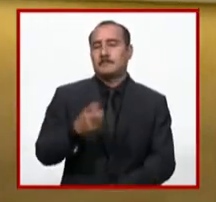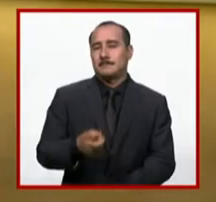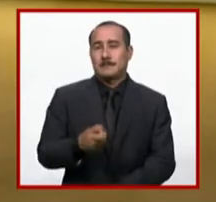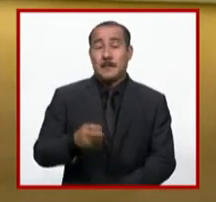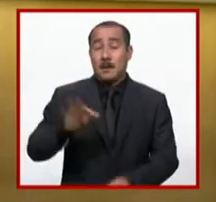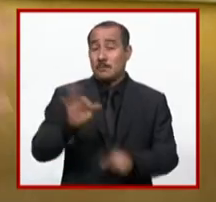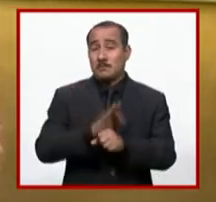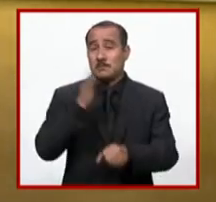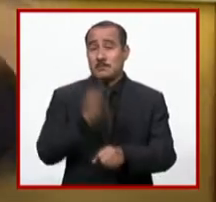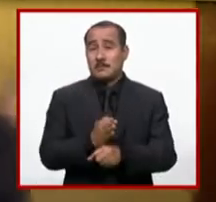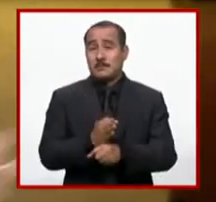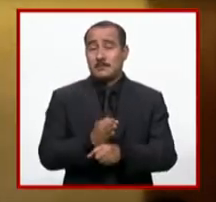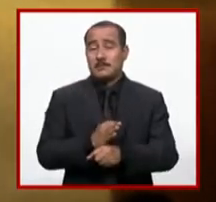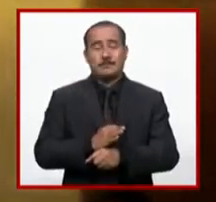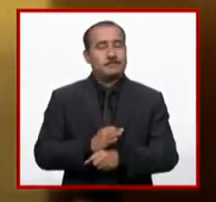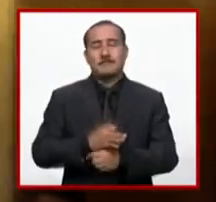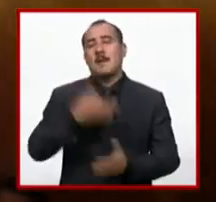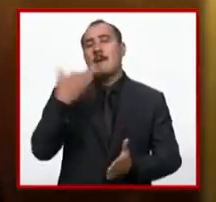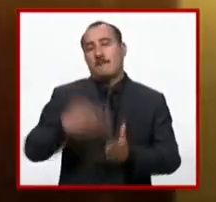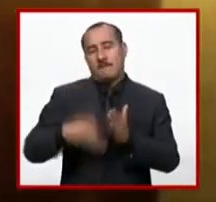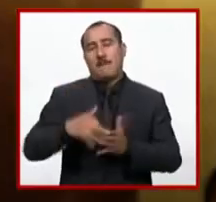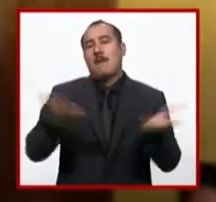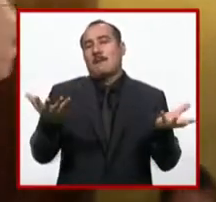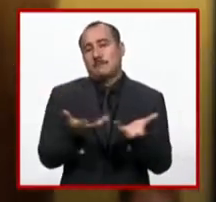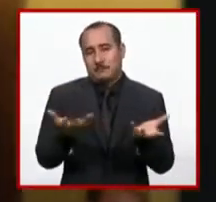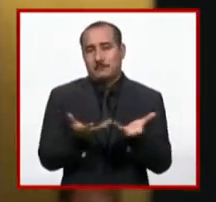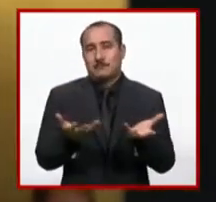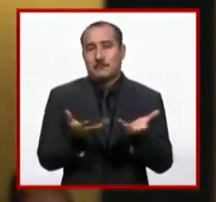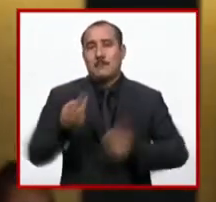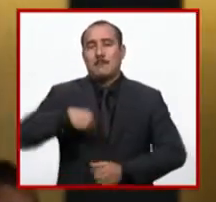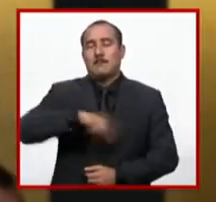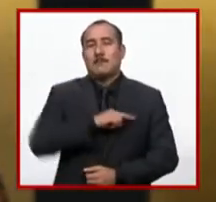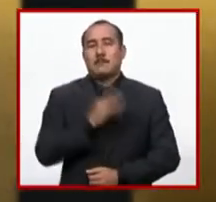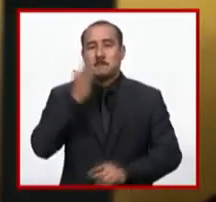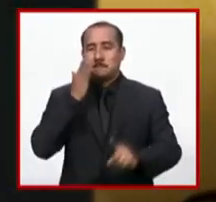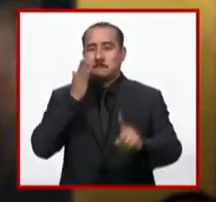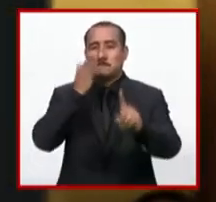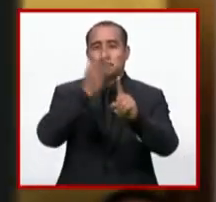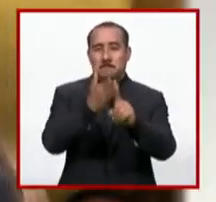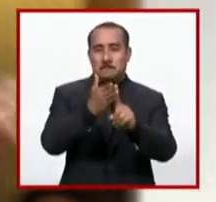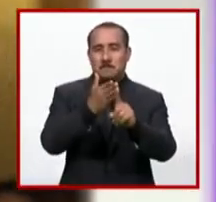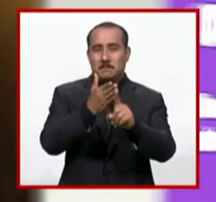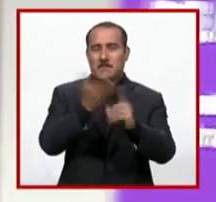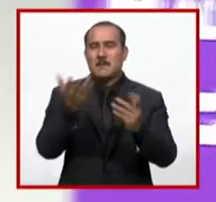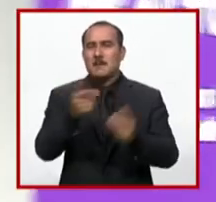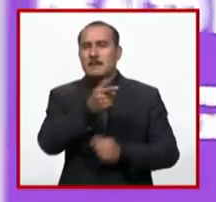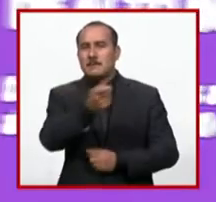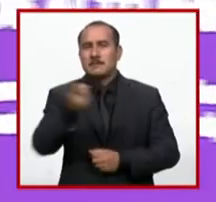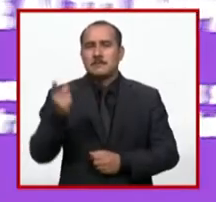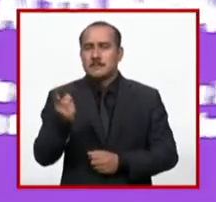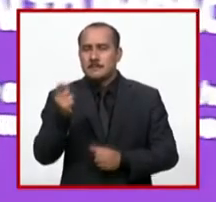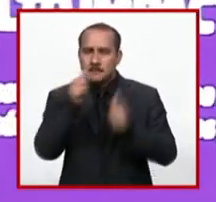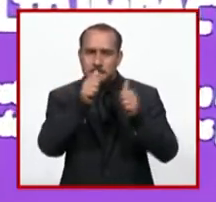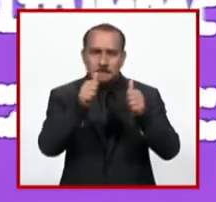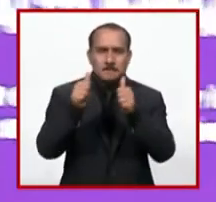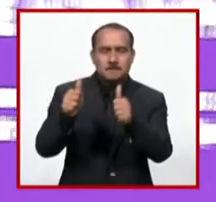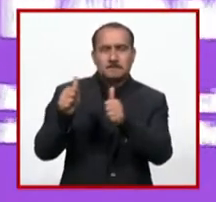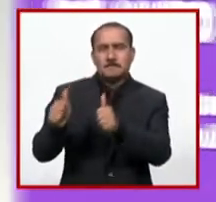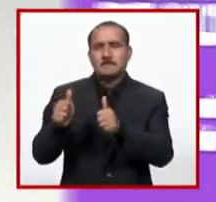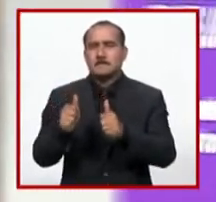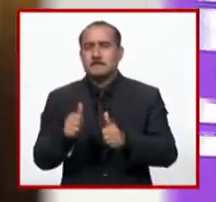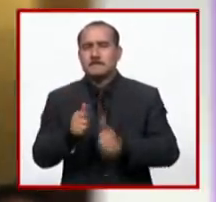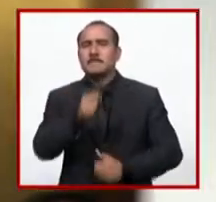es suficiente y hay mucho por hacer. Por eso nos hemos enfocado primero en el capital humano. Este capital